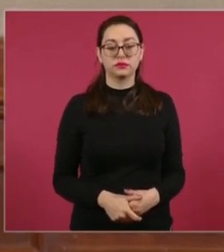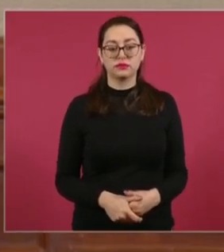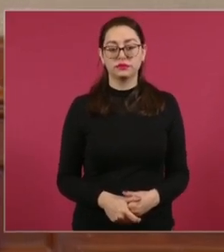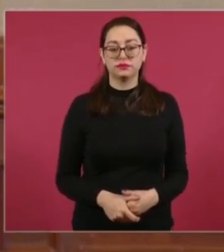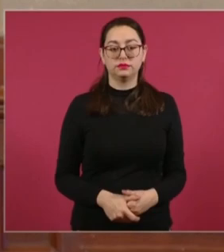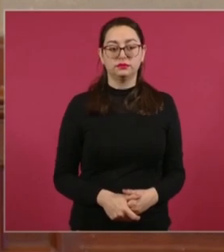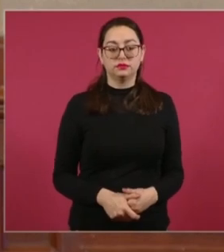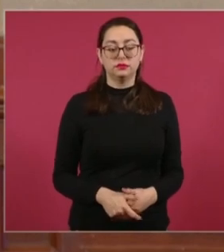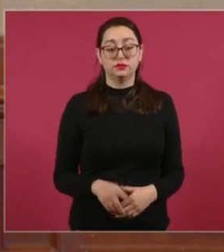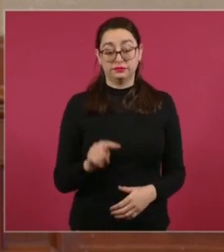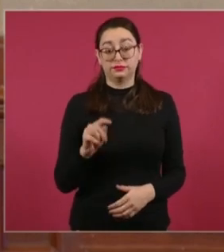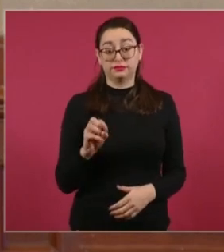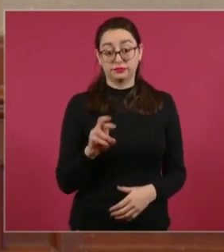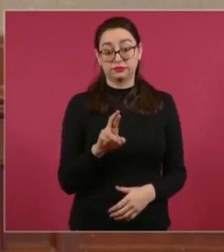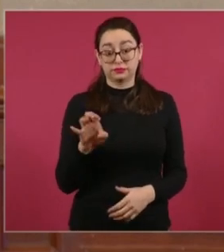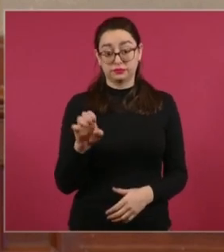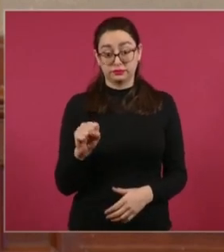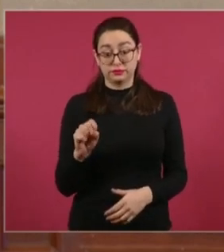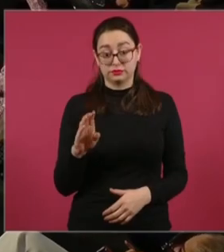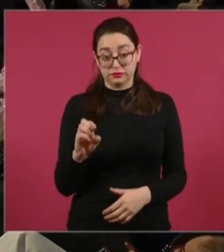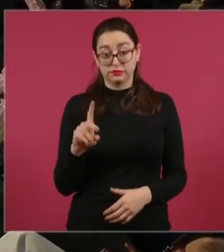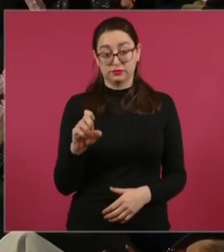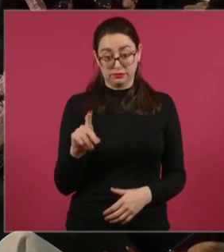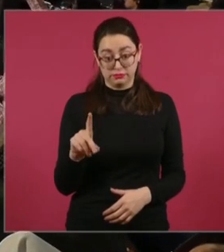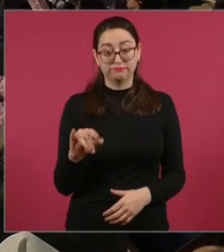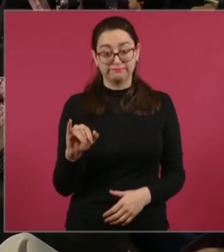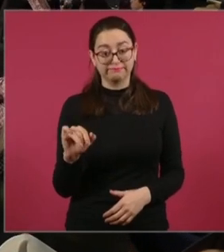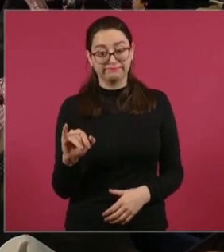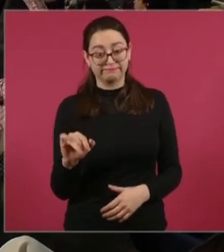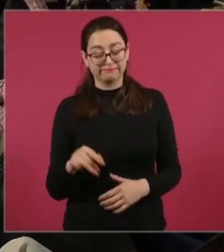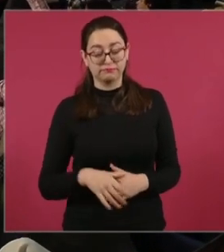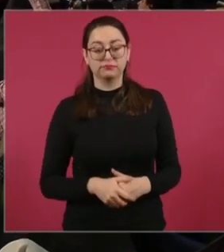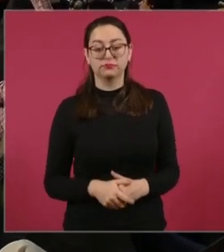Torres Bodet, secretario. Sí. Muy bien. ¿Vamos?